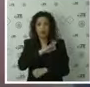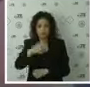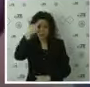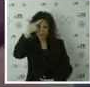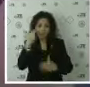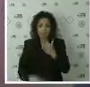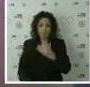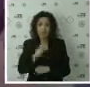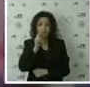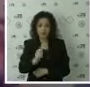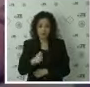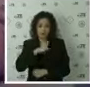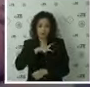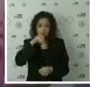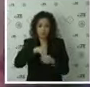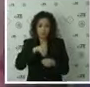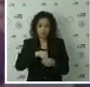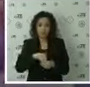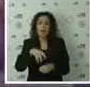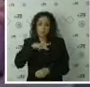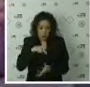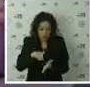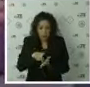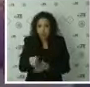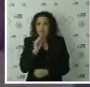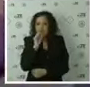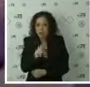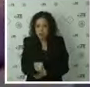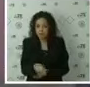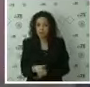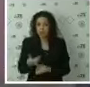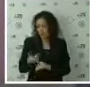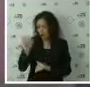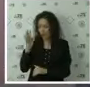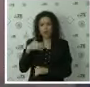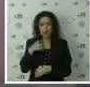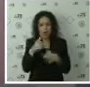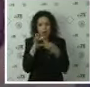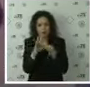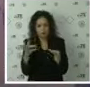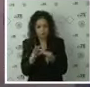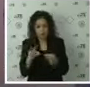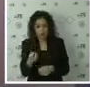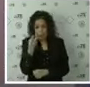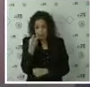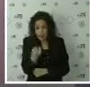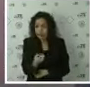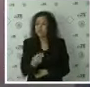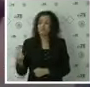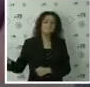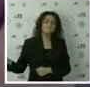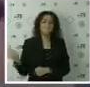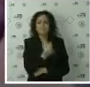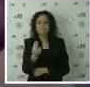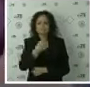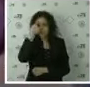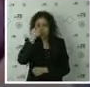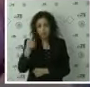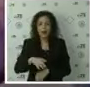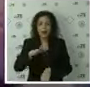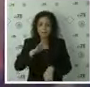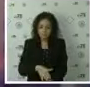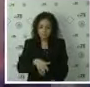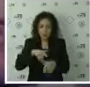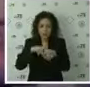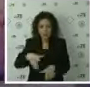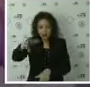privacidad y por ende uno de nuestros derechos. Claramente, y como mencioné antes, este tipo de medios son esenciales para poder seguir aprendiendo